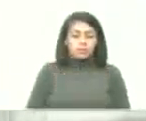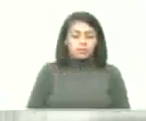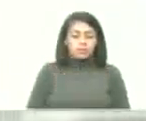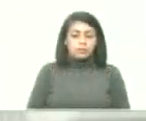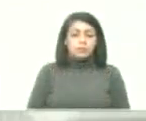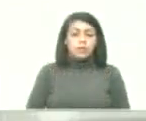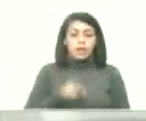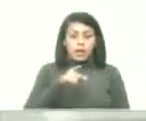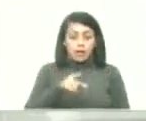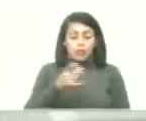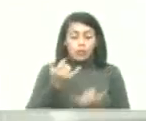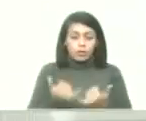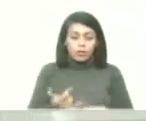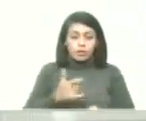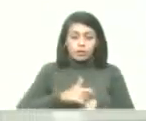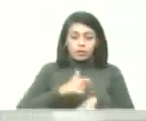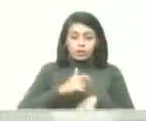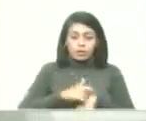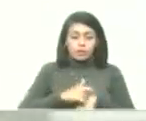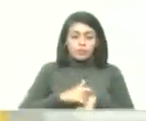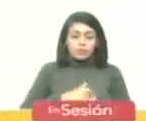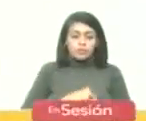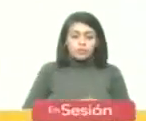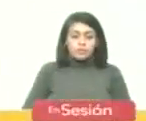A estas alturas,